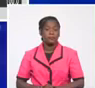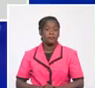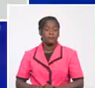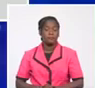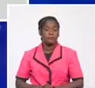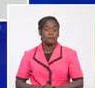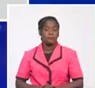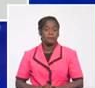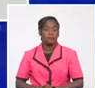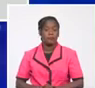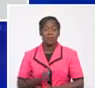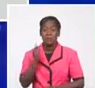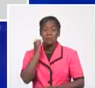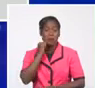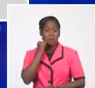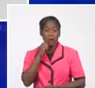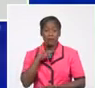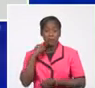de fallecidos,